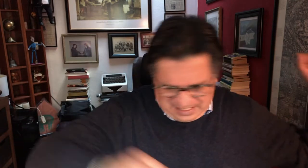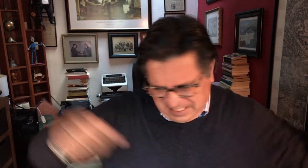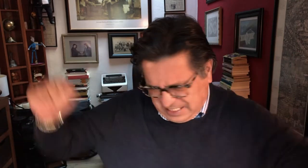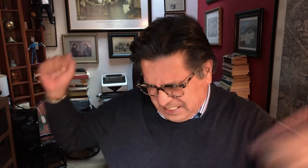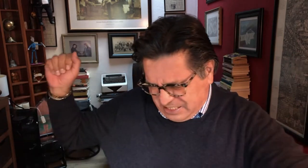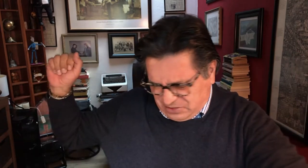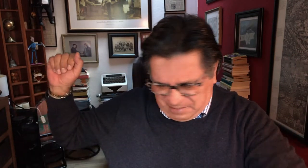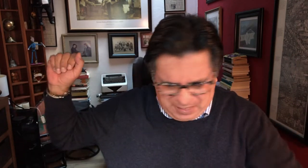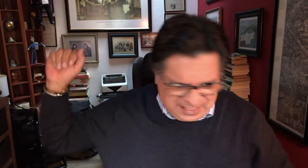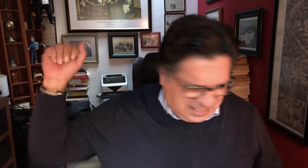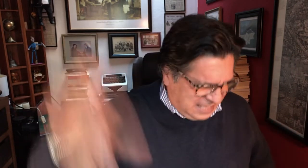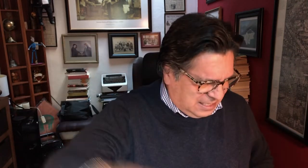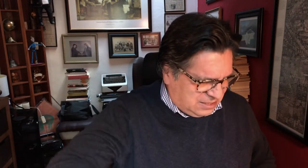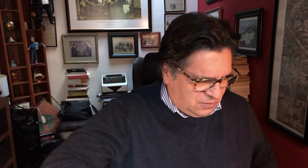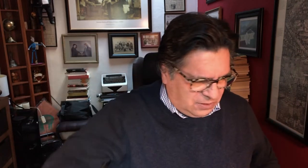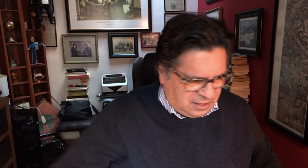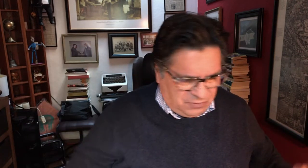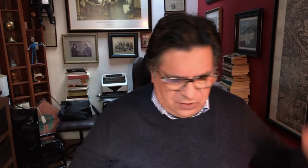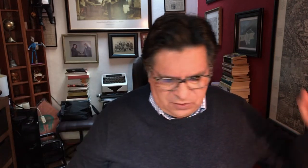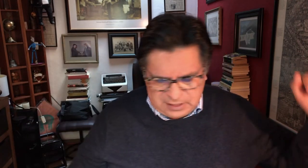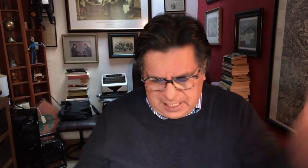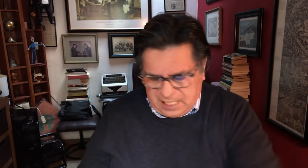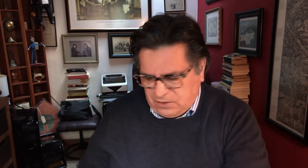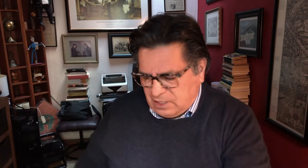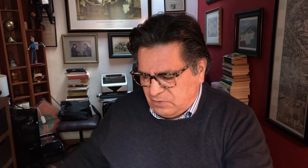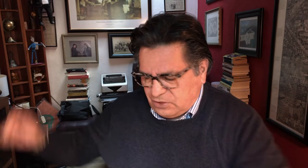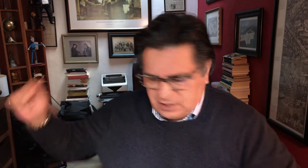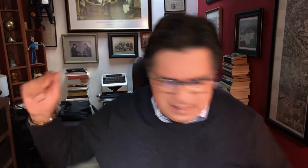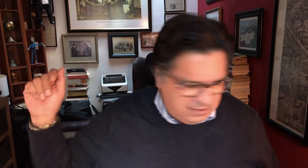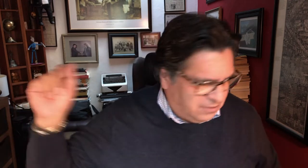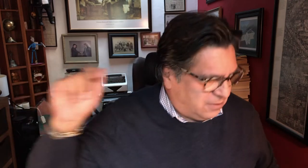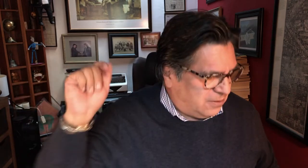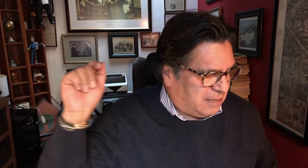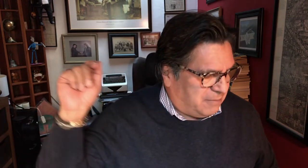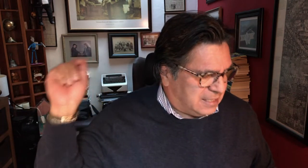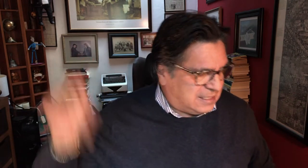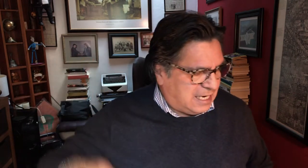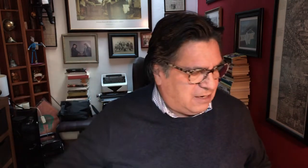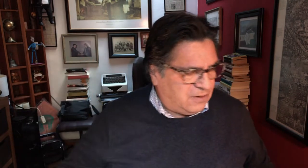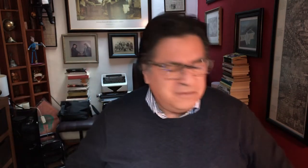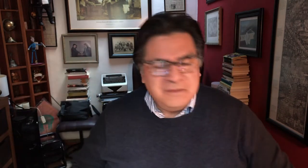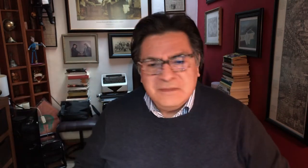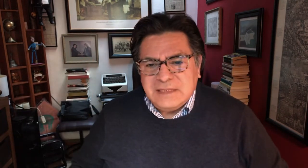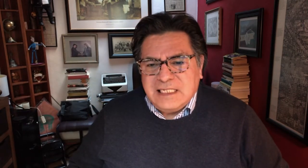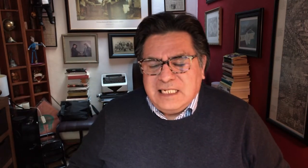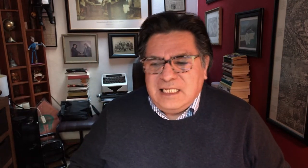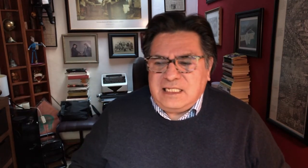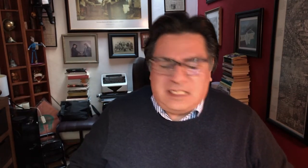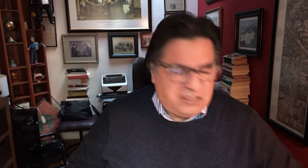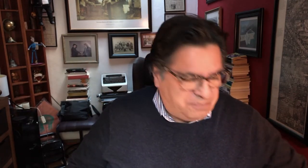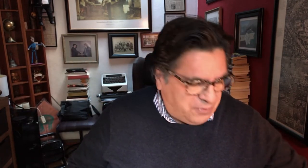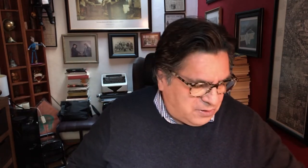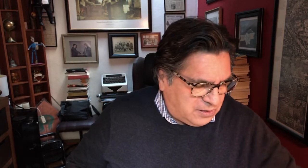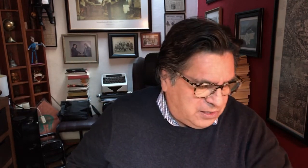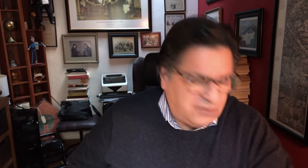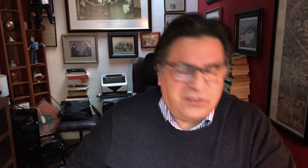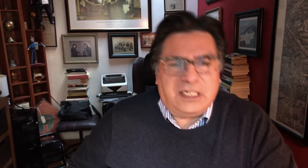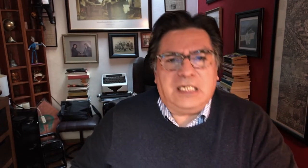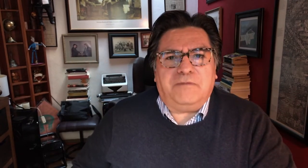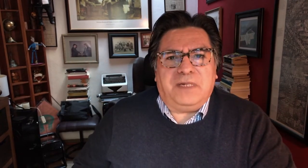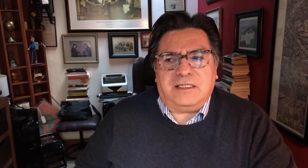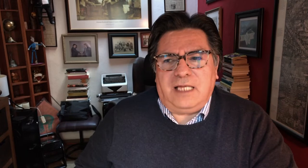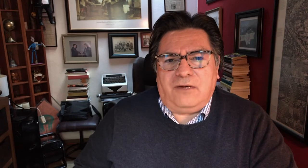está agarrándose a patadas con el Muñoz Ledo y el Muñoz Ledo con el Marcelo. Y dices, por